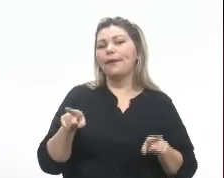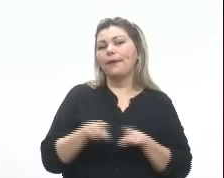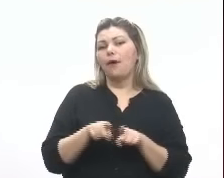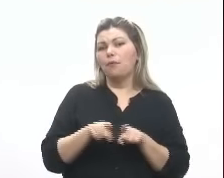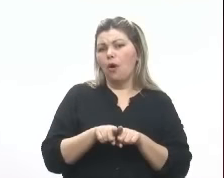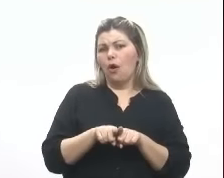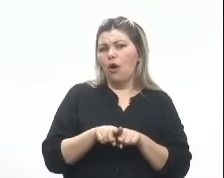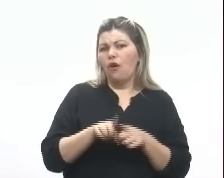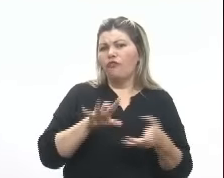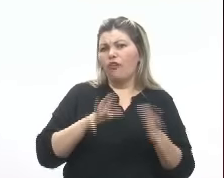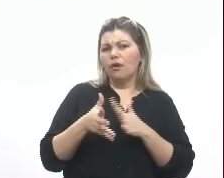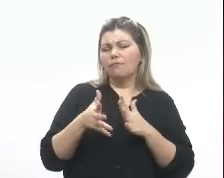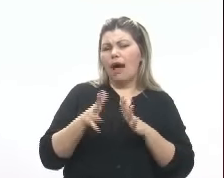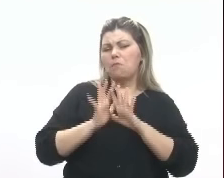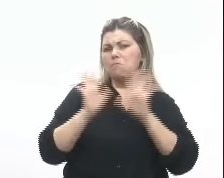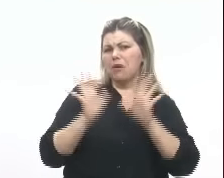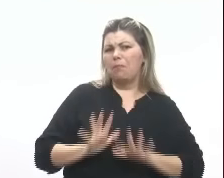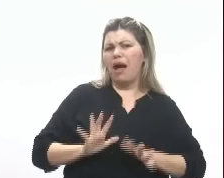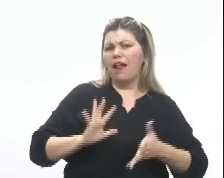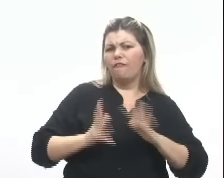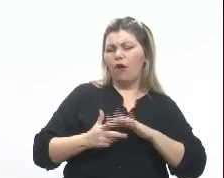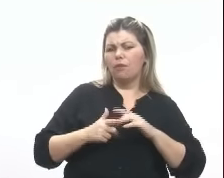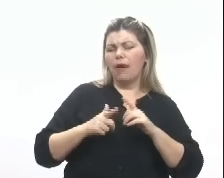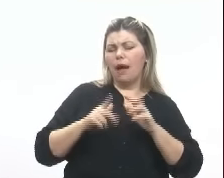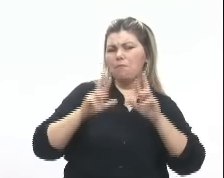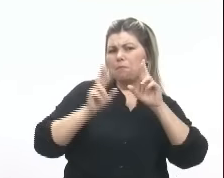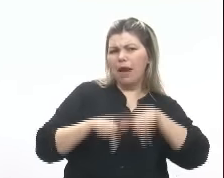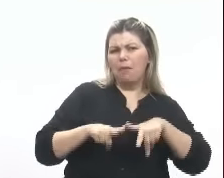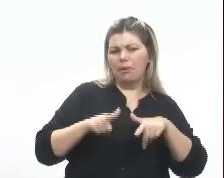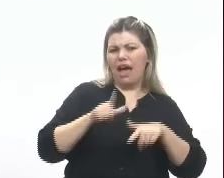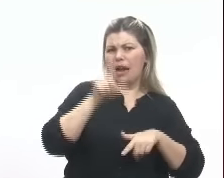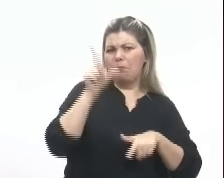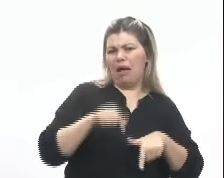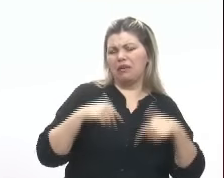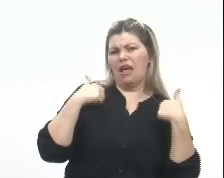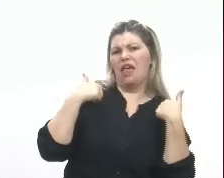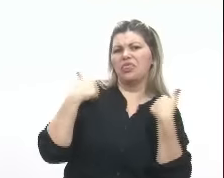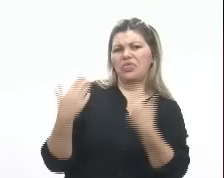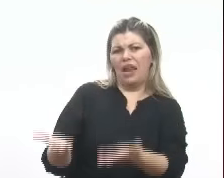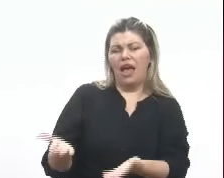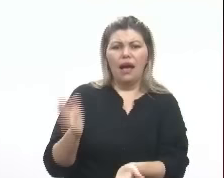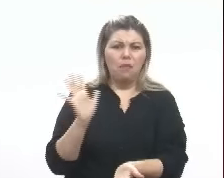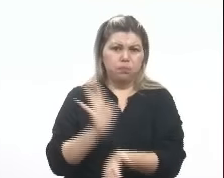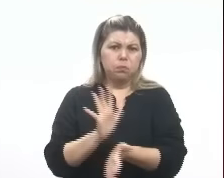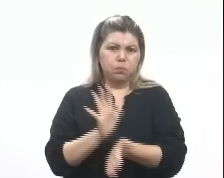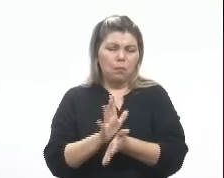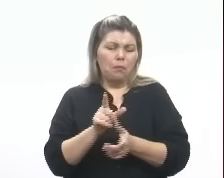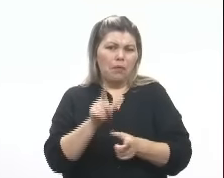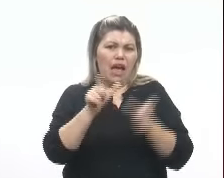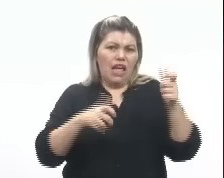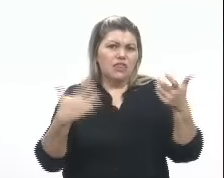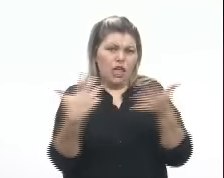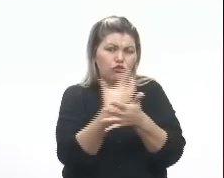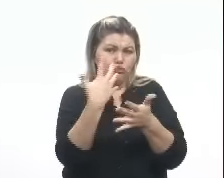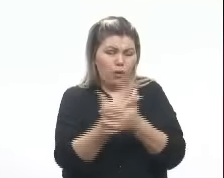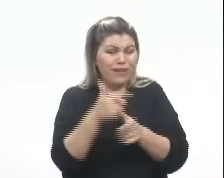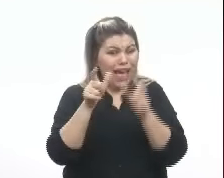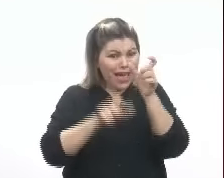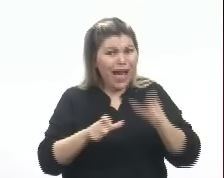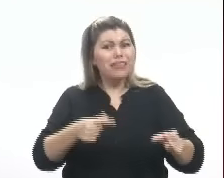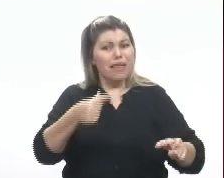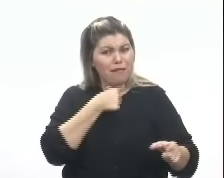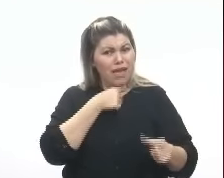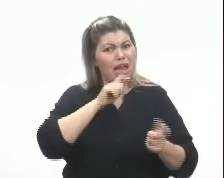esquema de entrega del país. Esta es la realidad. Y de sufrimiento. La gente quería un cambio. Pero no este cambio.